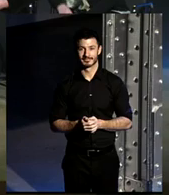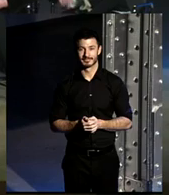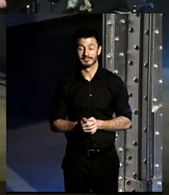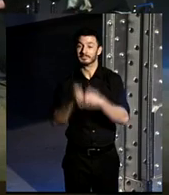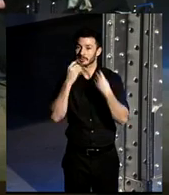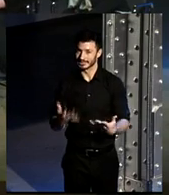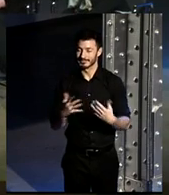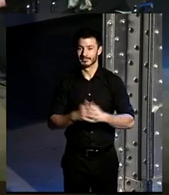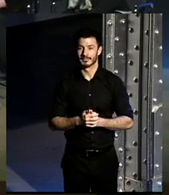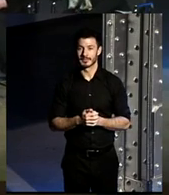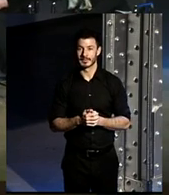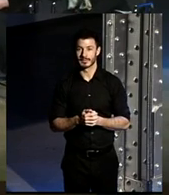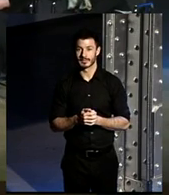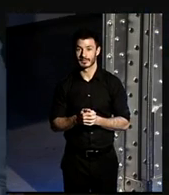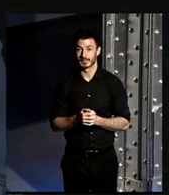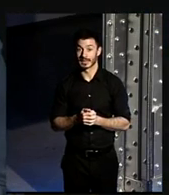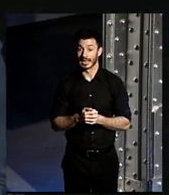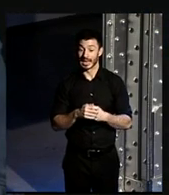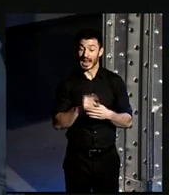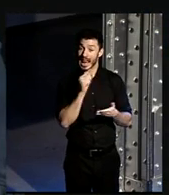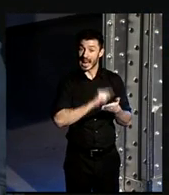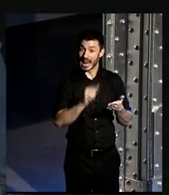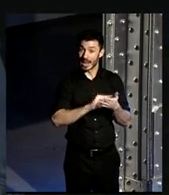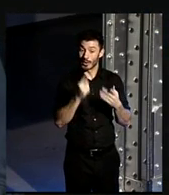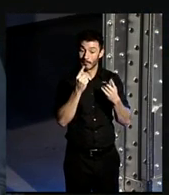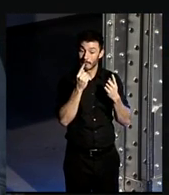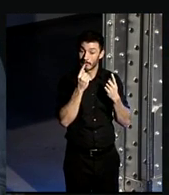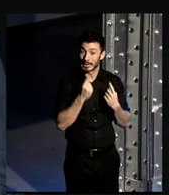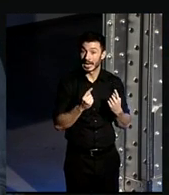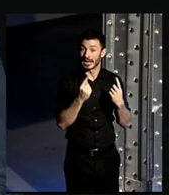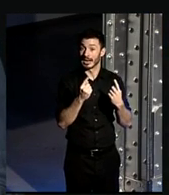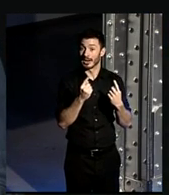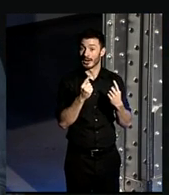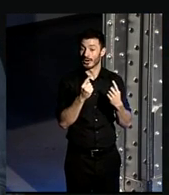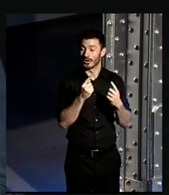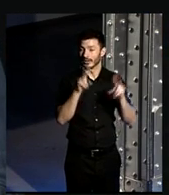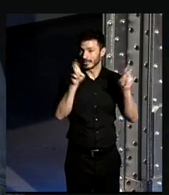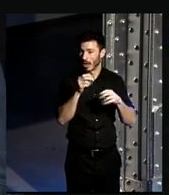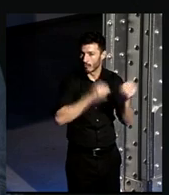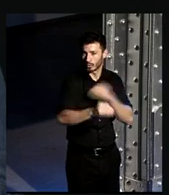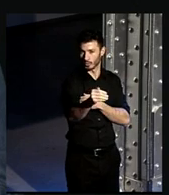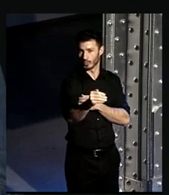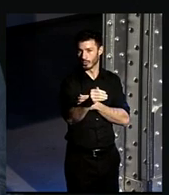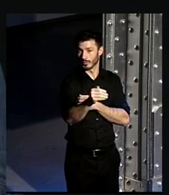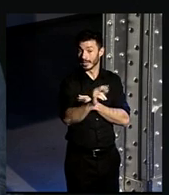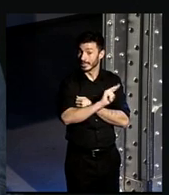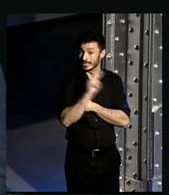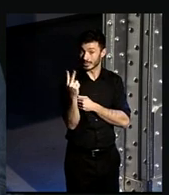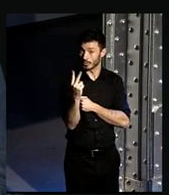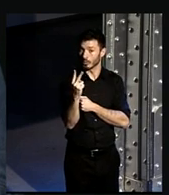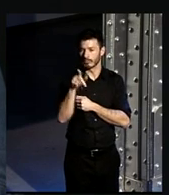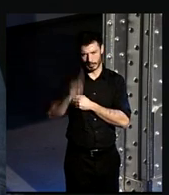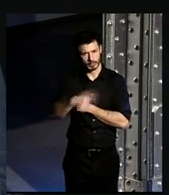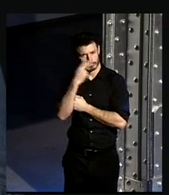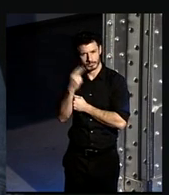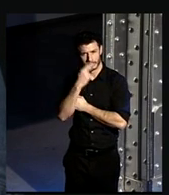Bueno, ese fue el primer relato futurista que Piero ayudó a localizar y el segundo, que también es muy interesante